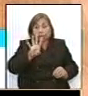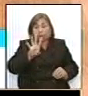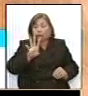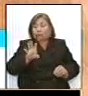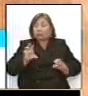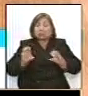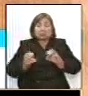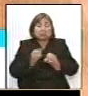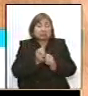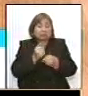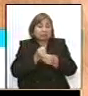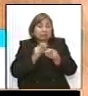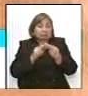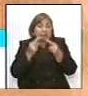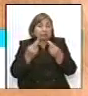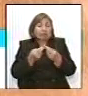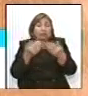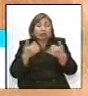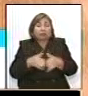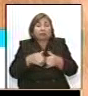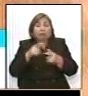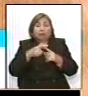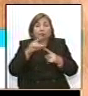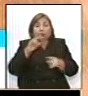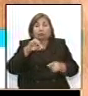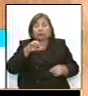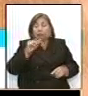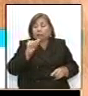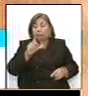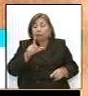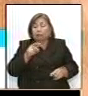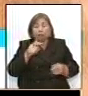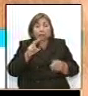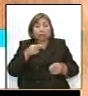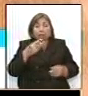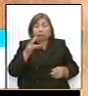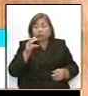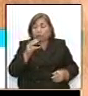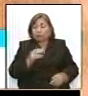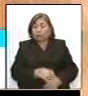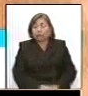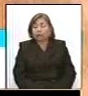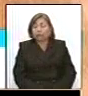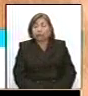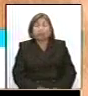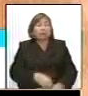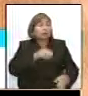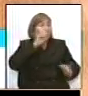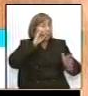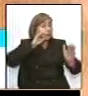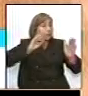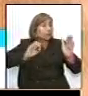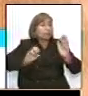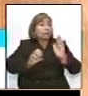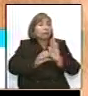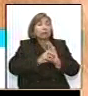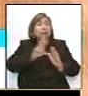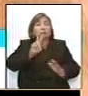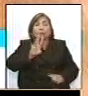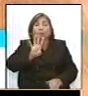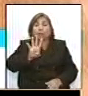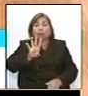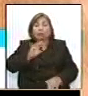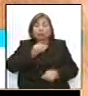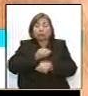consigna una reunión en la fábrica Trupal, 24 de enero del 2017, obviamente. La foto corresponde al 24